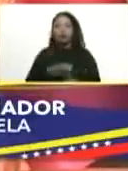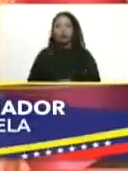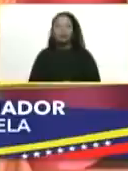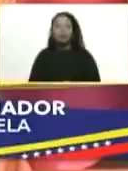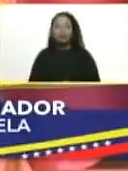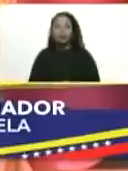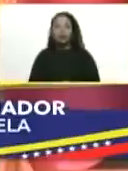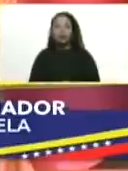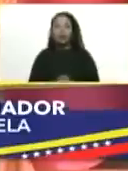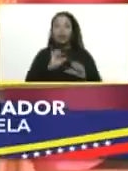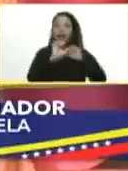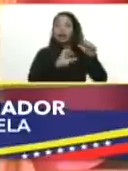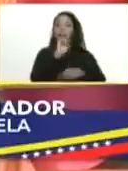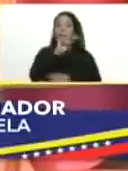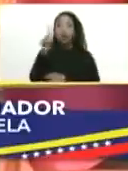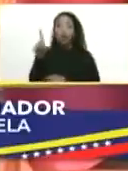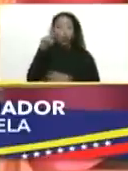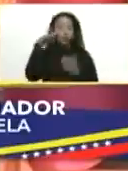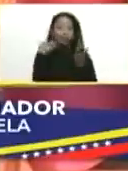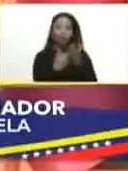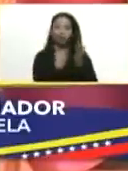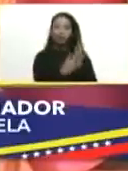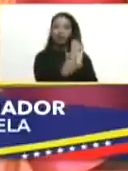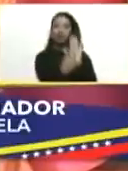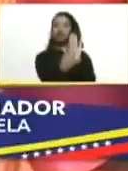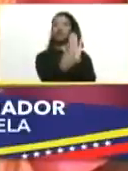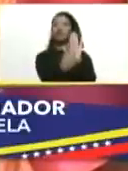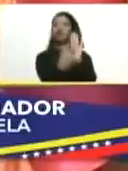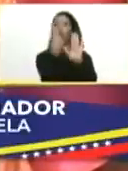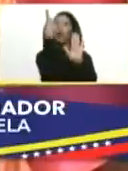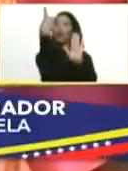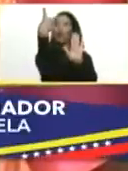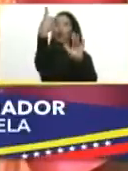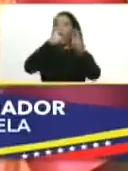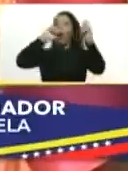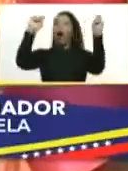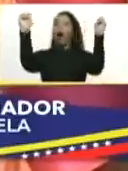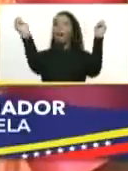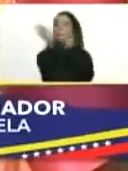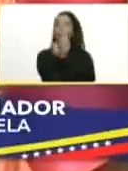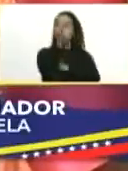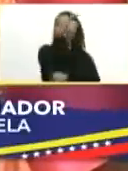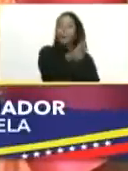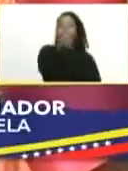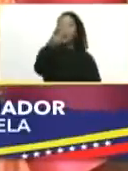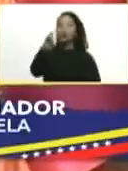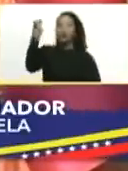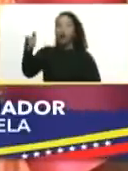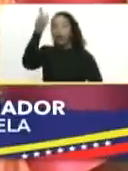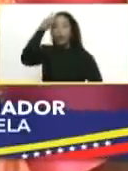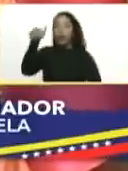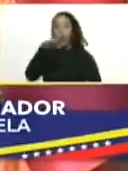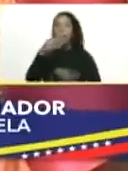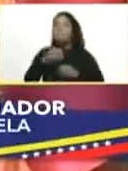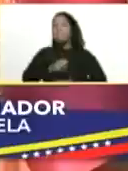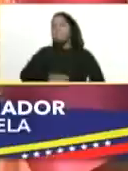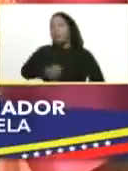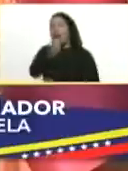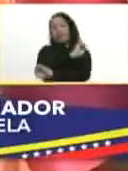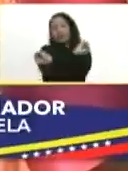Y el siglo XXI está siendo testigo de uno de los cambios civilizatorios más